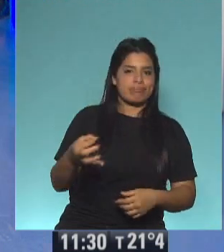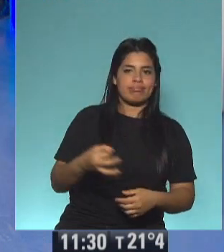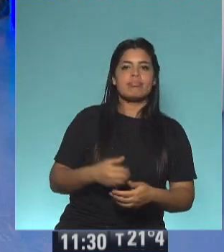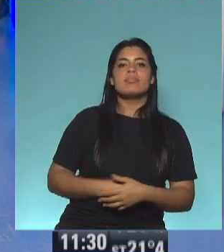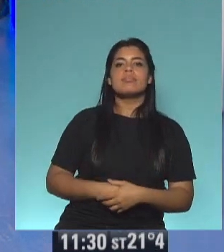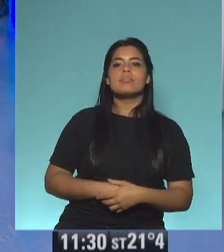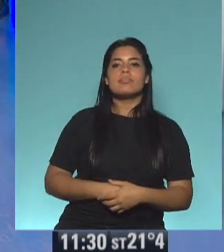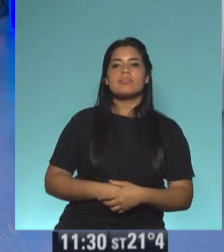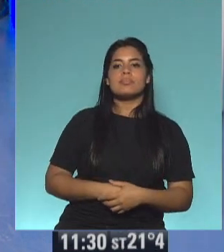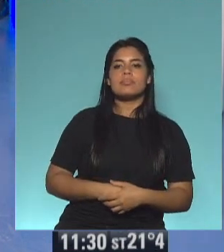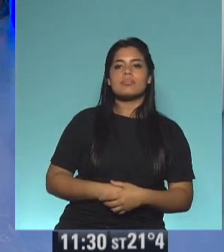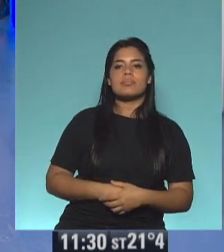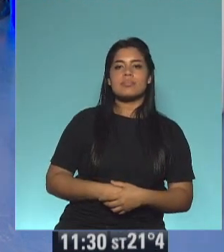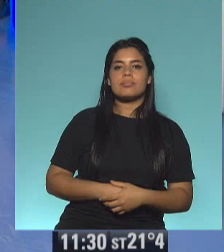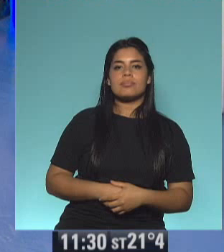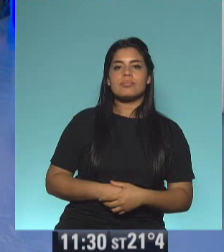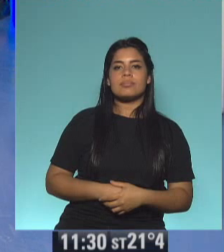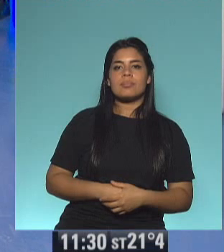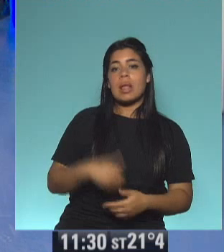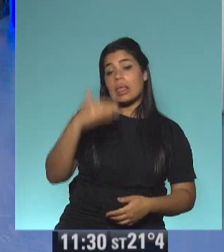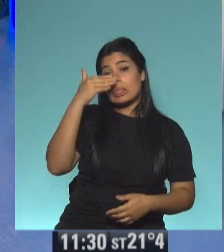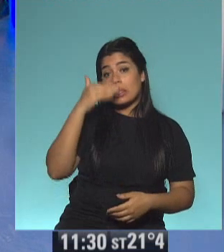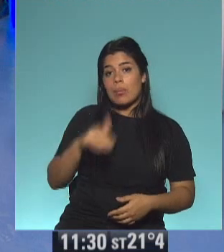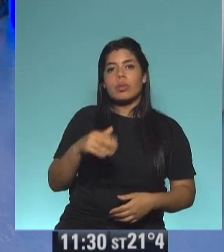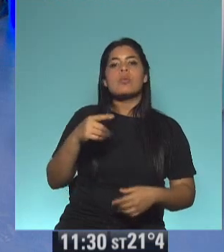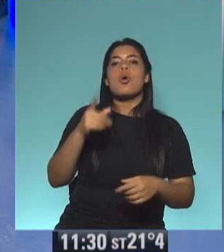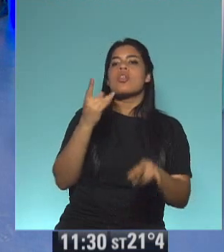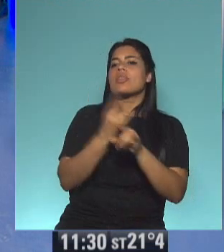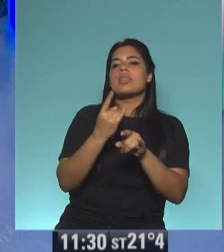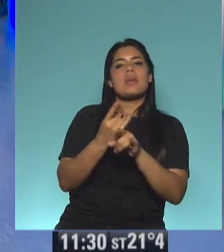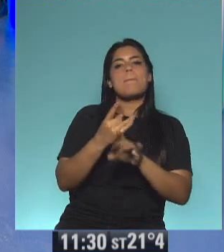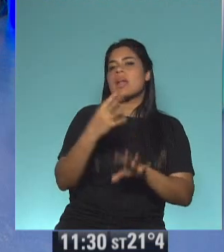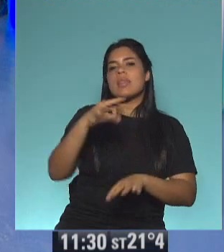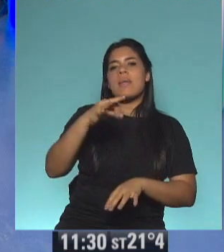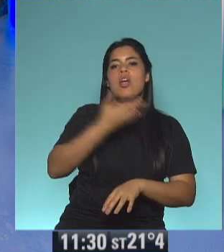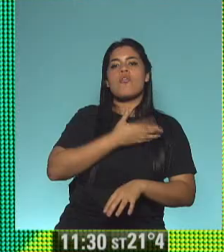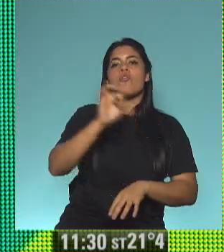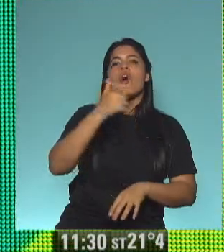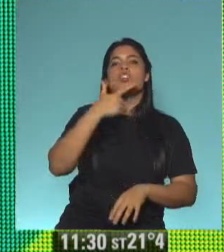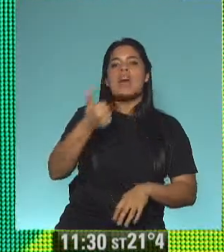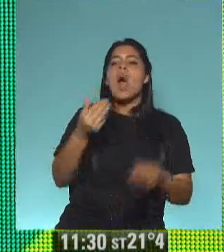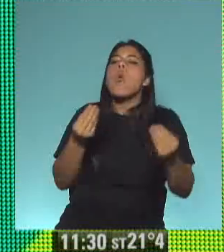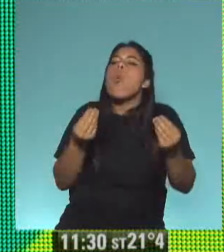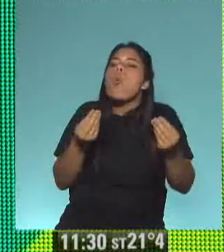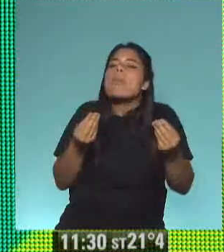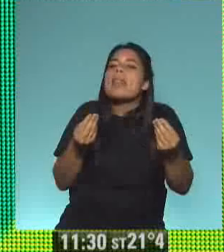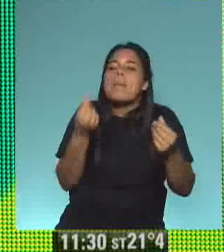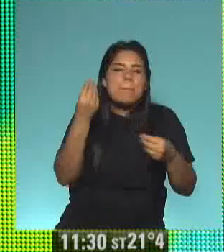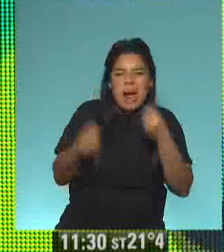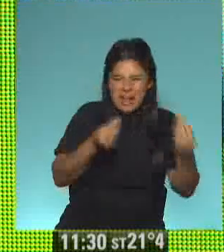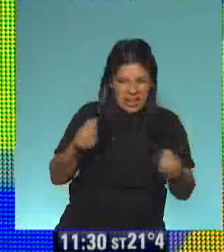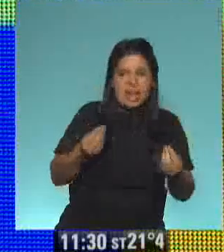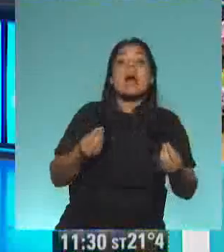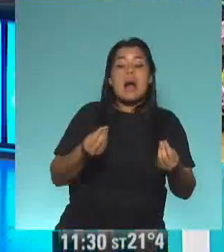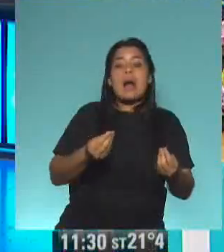luego del tabique que esas fosas tienen que estar húmedas. ¿Saben para qué? ¿Para qué? Para percibir mejor los olores que están